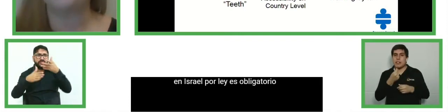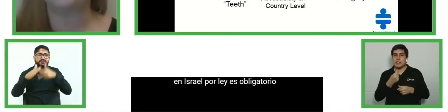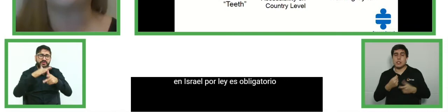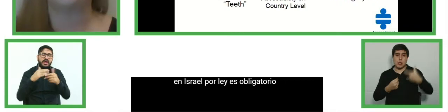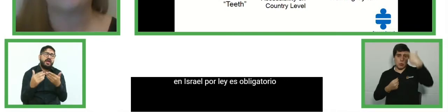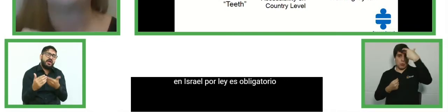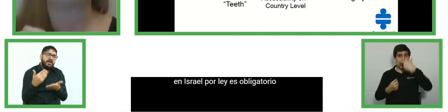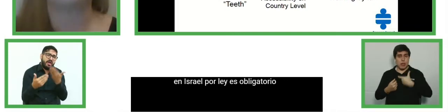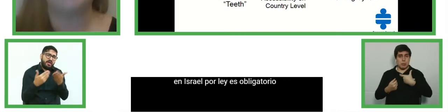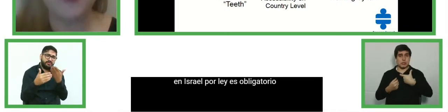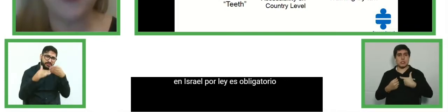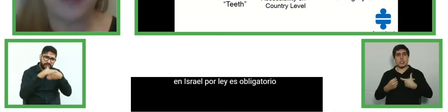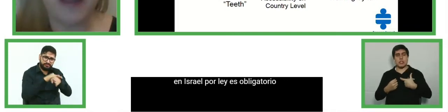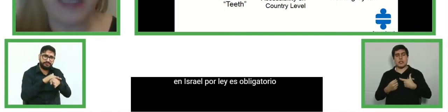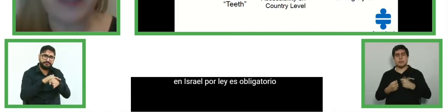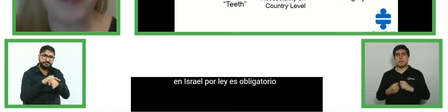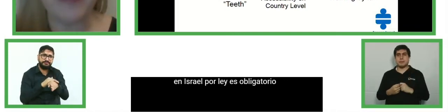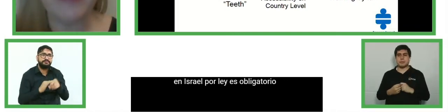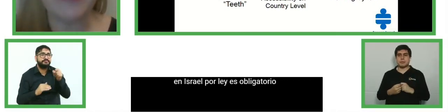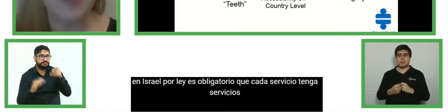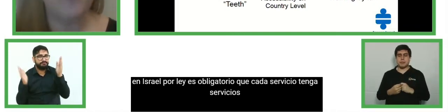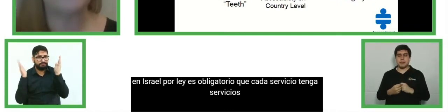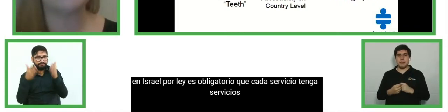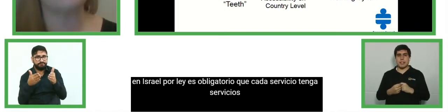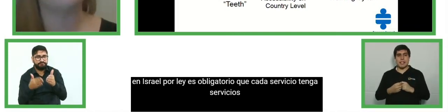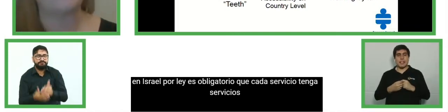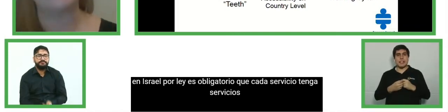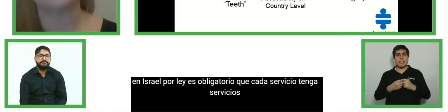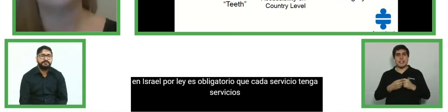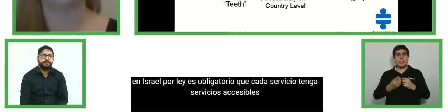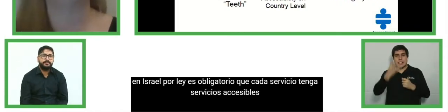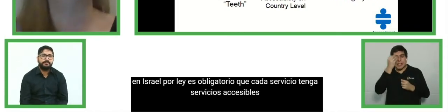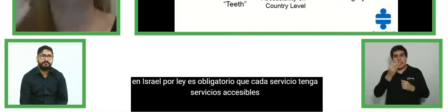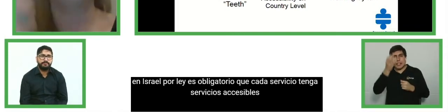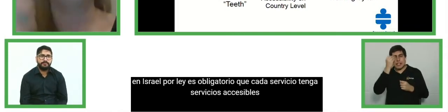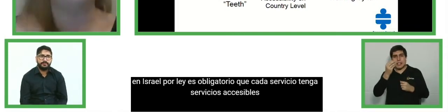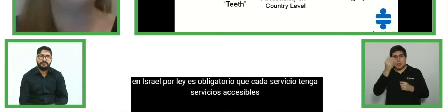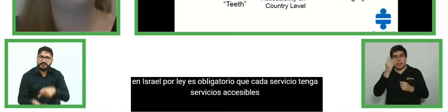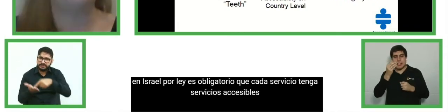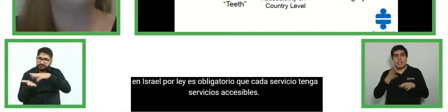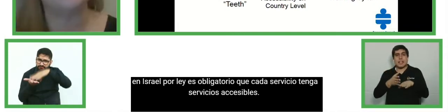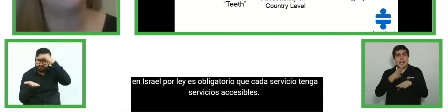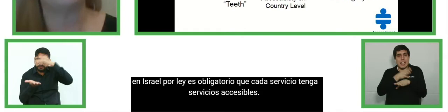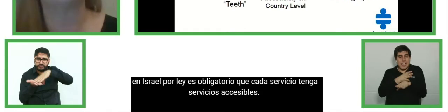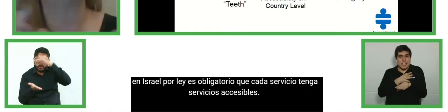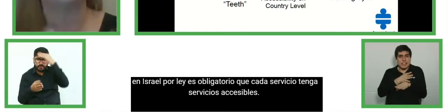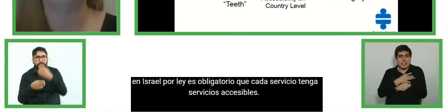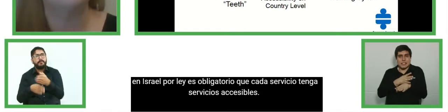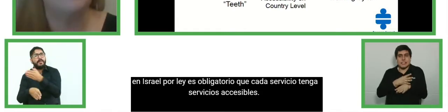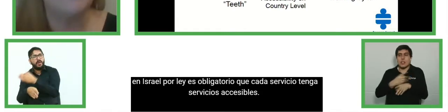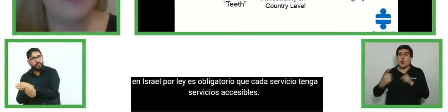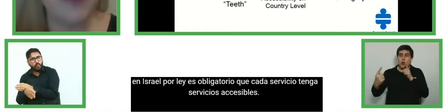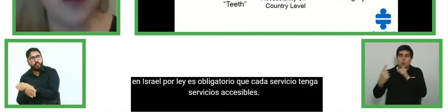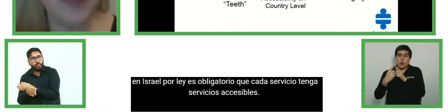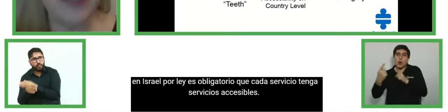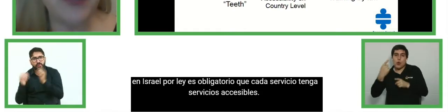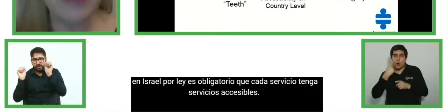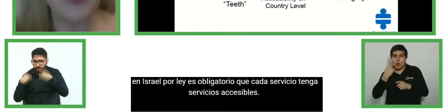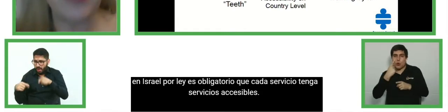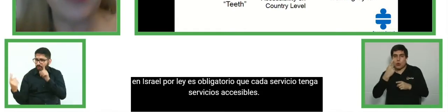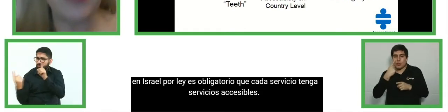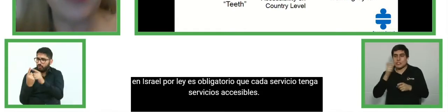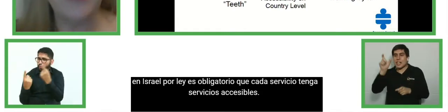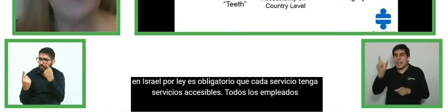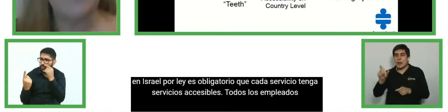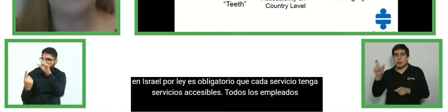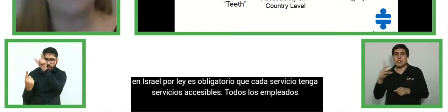empleado, si tienes un empleado, tienes que tener experiencias experimentales, es decir, algo que nosotros hacíamos antes de